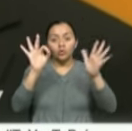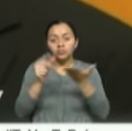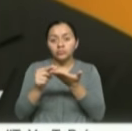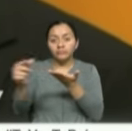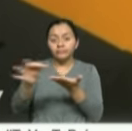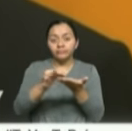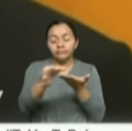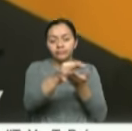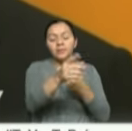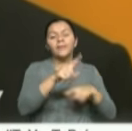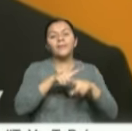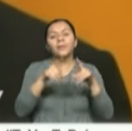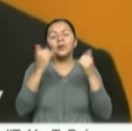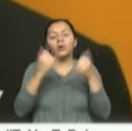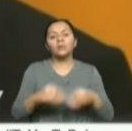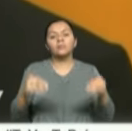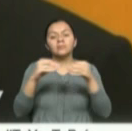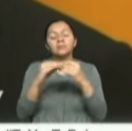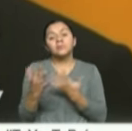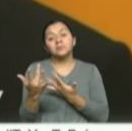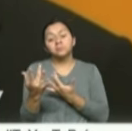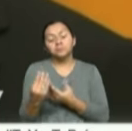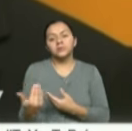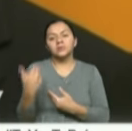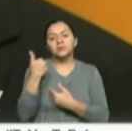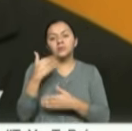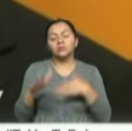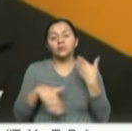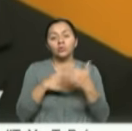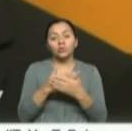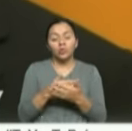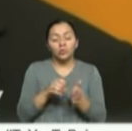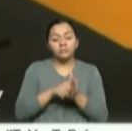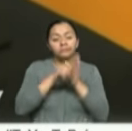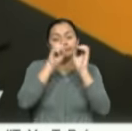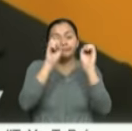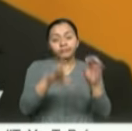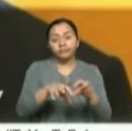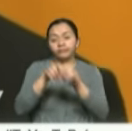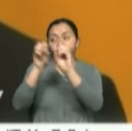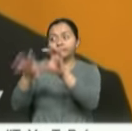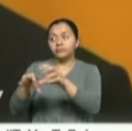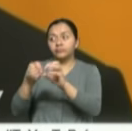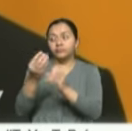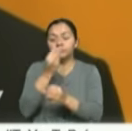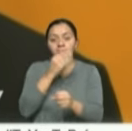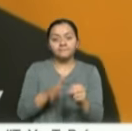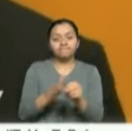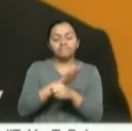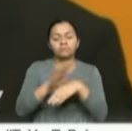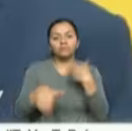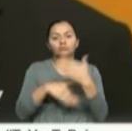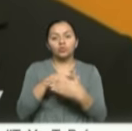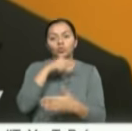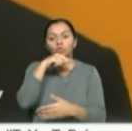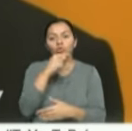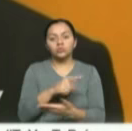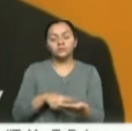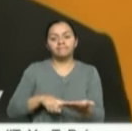distintos. Sin embargo, estamos a la espera de obtener la descarga completa de nuestro equipo, que se está reuniendo ahora con los rusos en